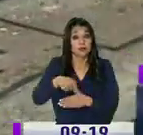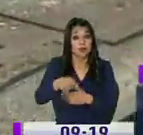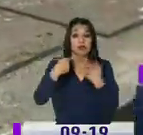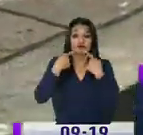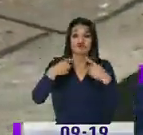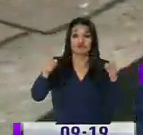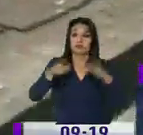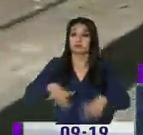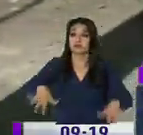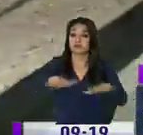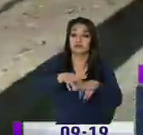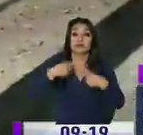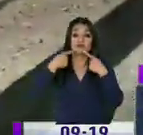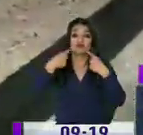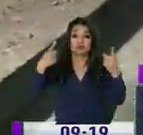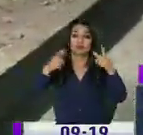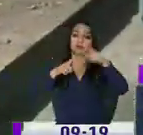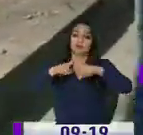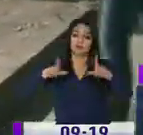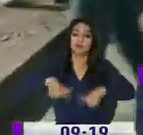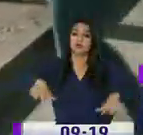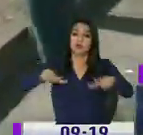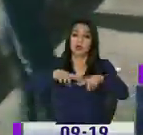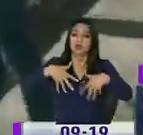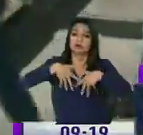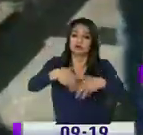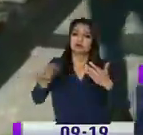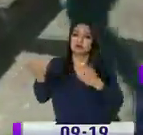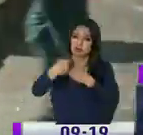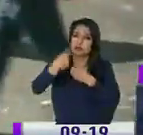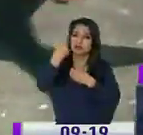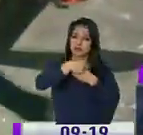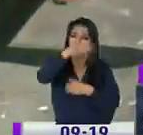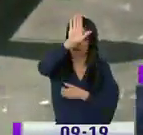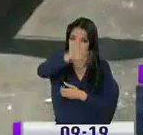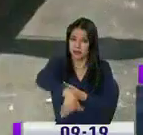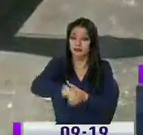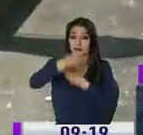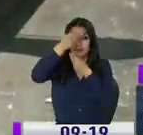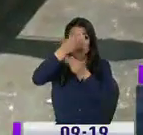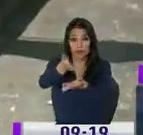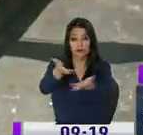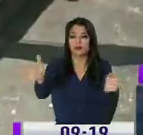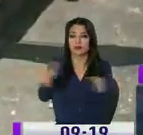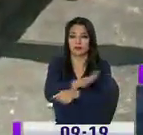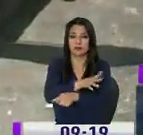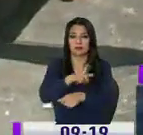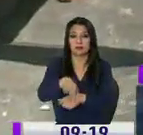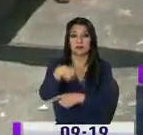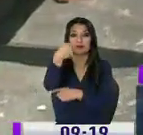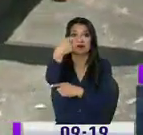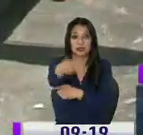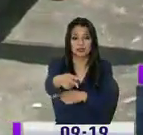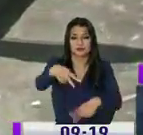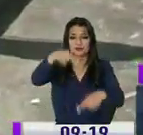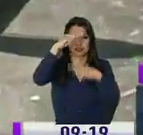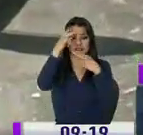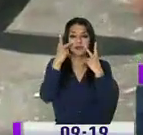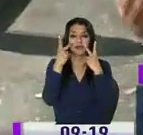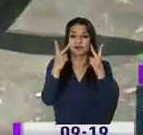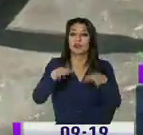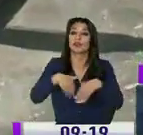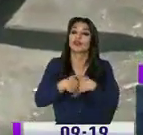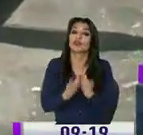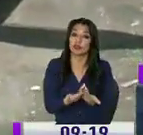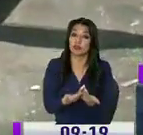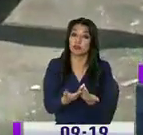la ciudadanía para que en los distintos sectores participe. Así que nosotros vamos a llevarles la información en las próximas emisiones para que sepan cómo pueden